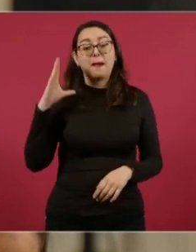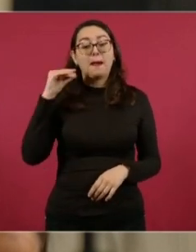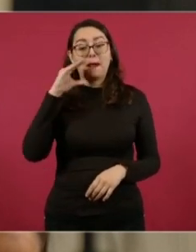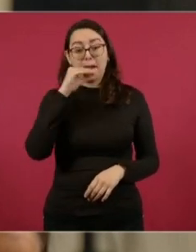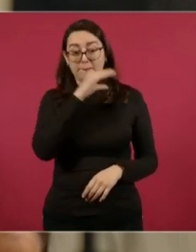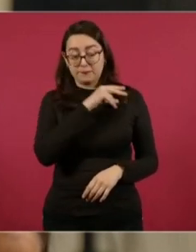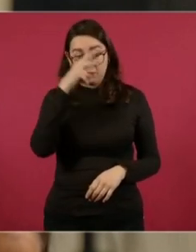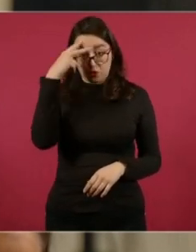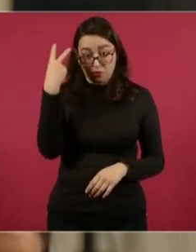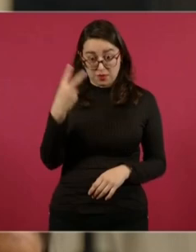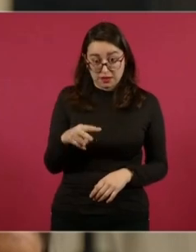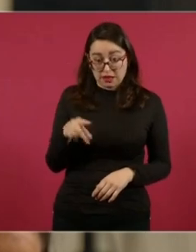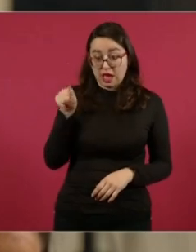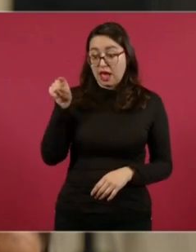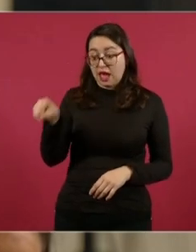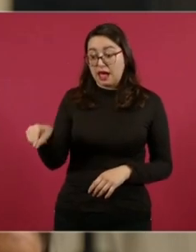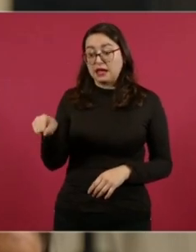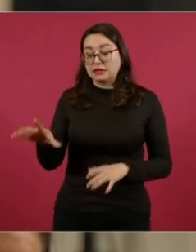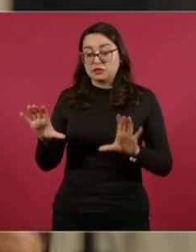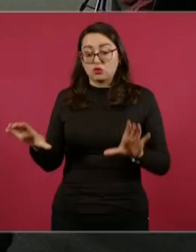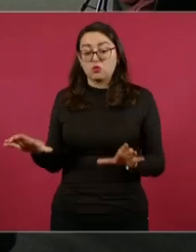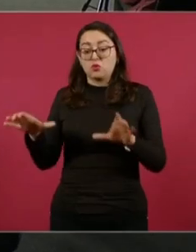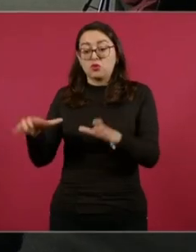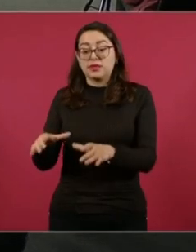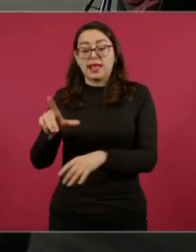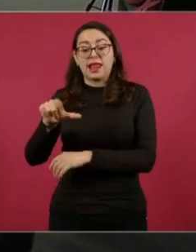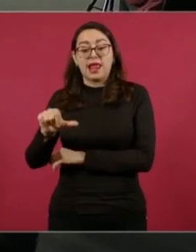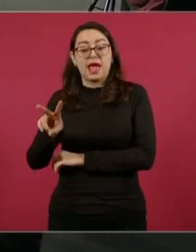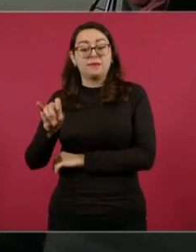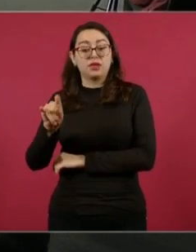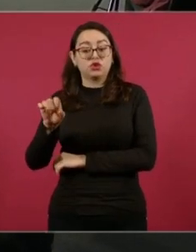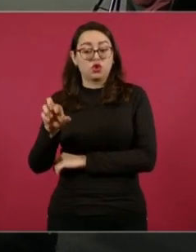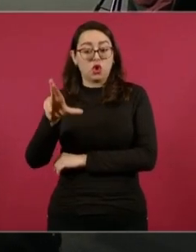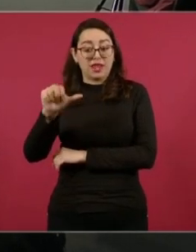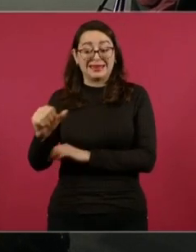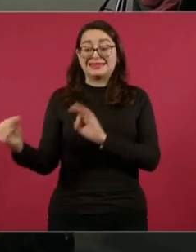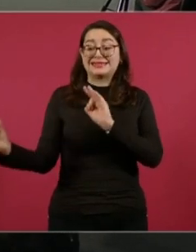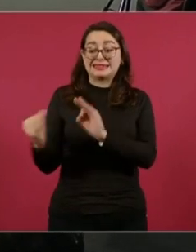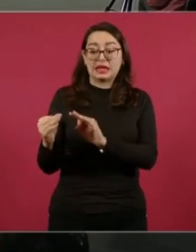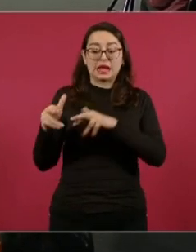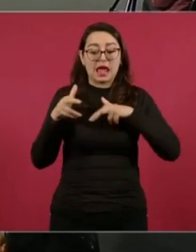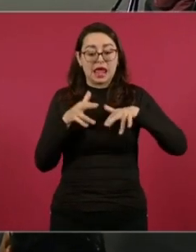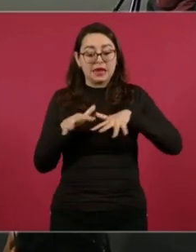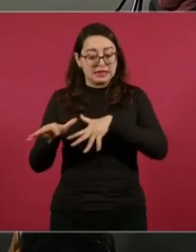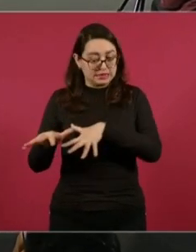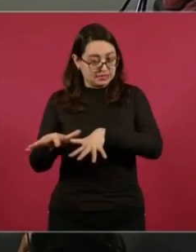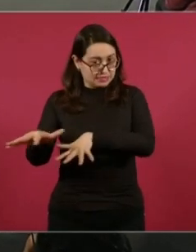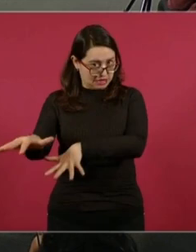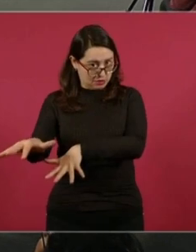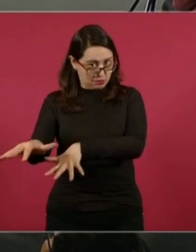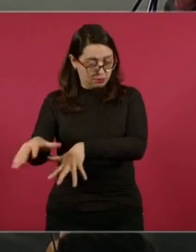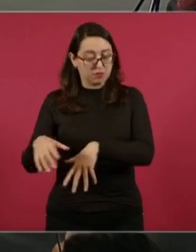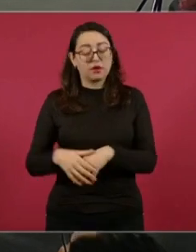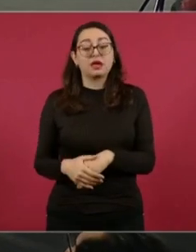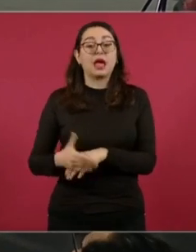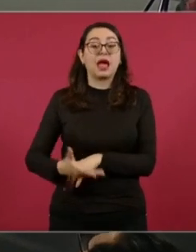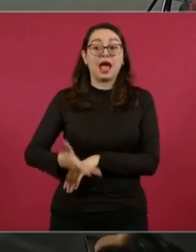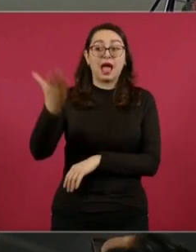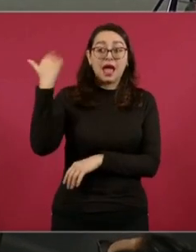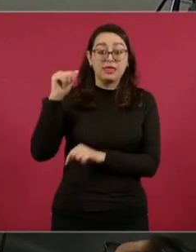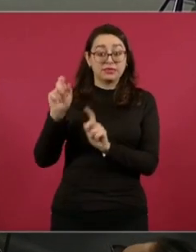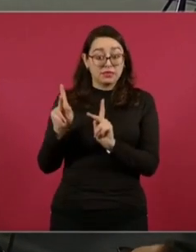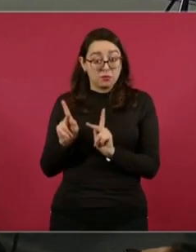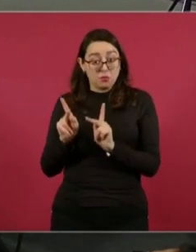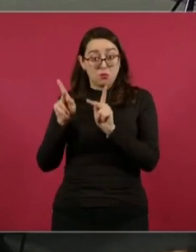denominada La Victoria. Ahí pasa un río muy grande que se llama Tezechoacán. Lamentablemente había un puente, pero